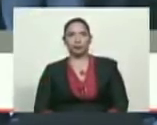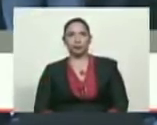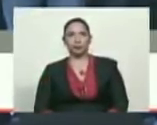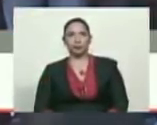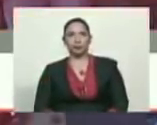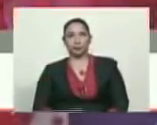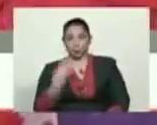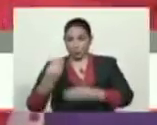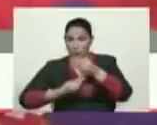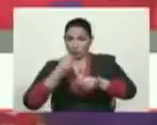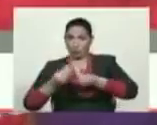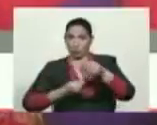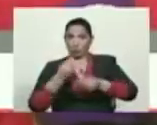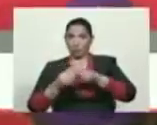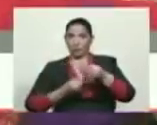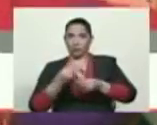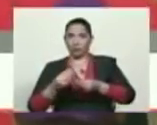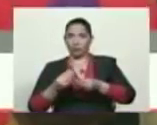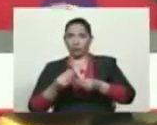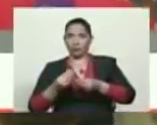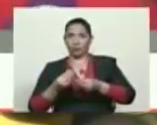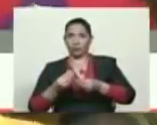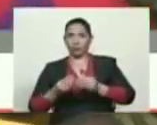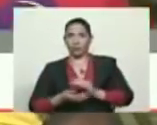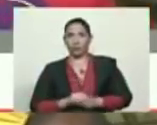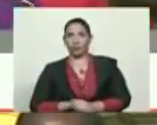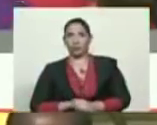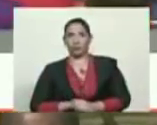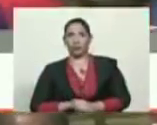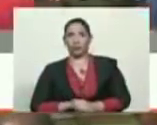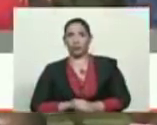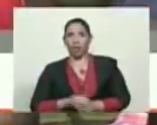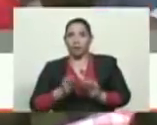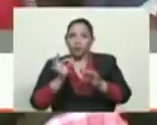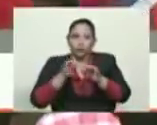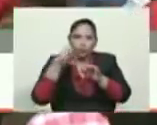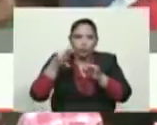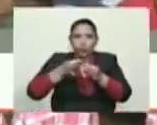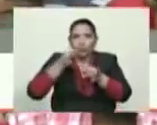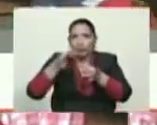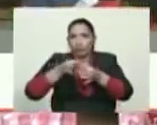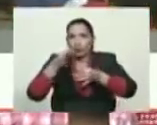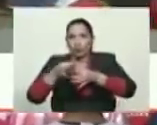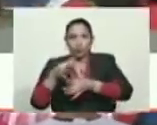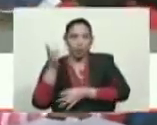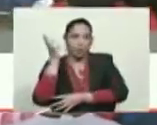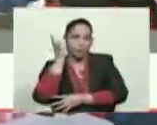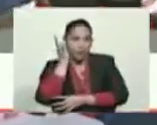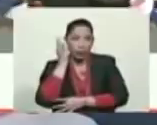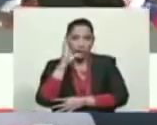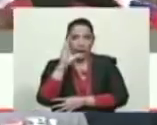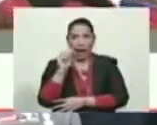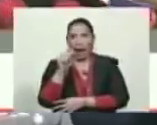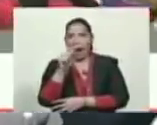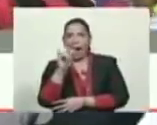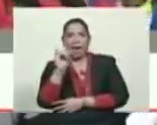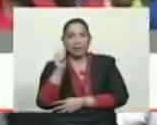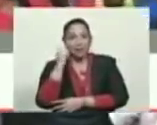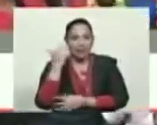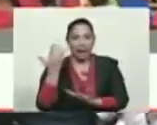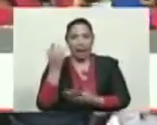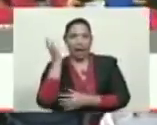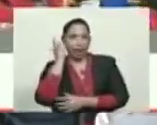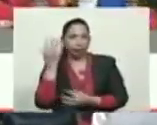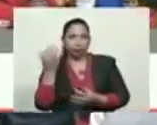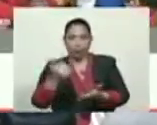Lo hicimos pariendo, con pedacitos de tela. Unas señoras de Katia nos ayudaban, unas señoras del